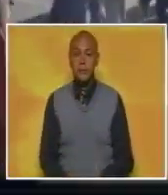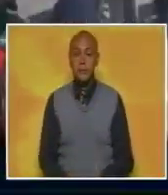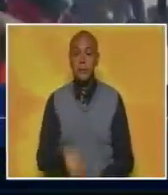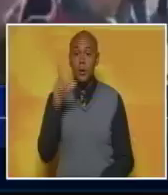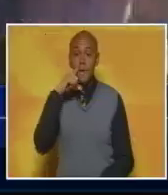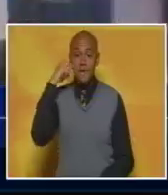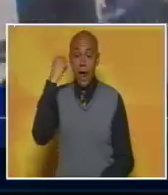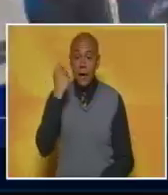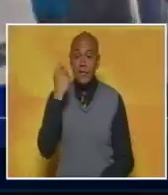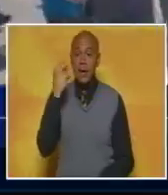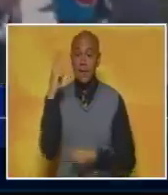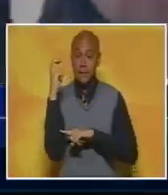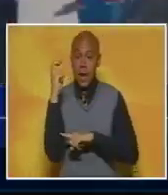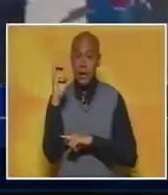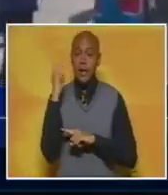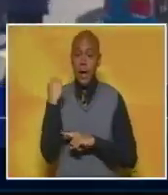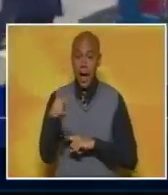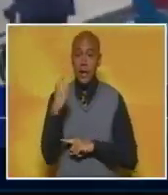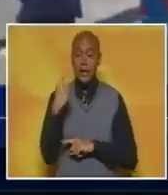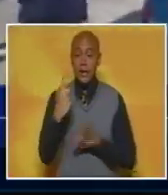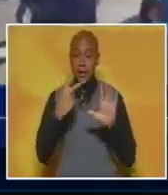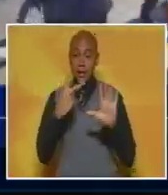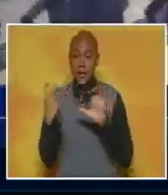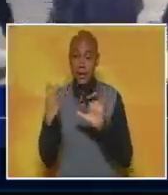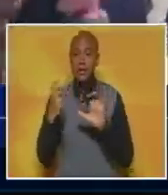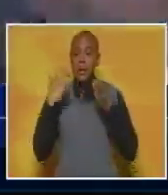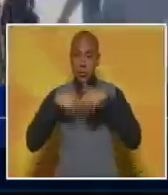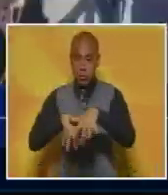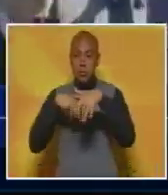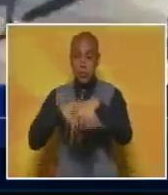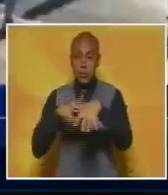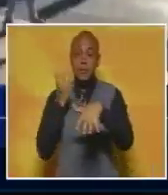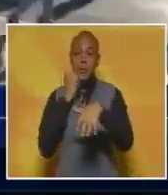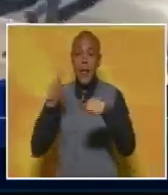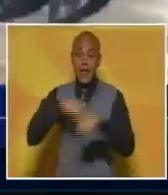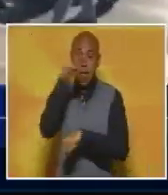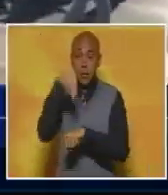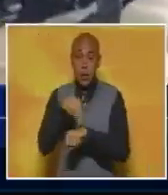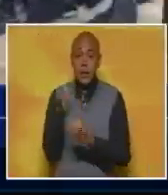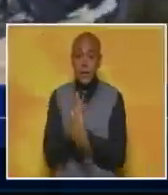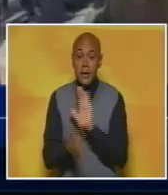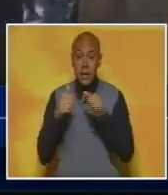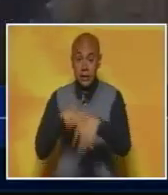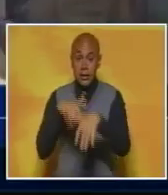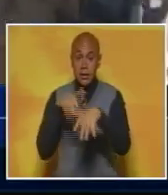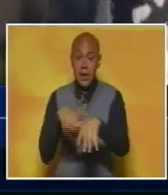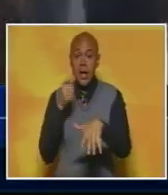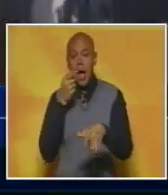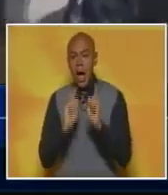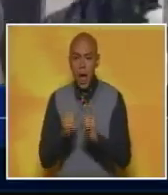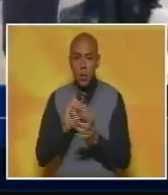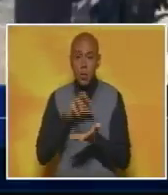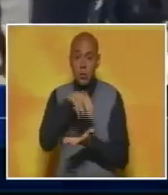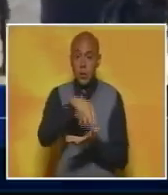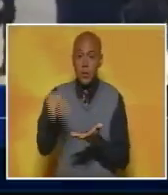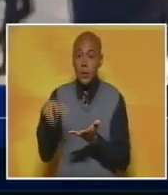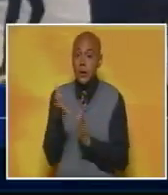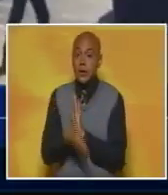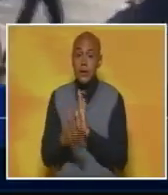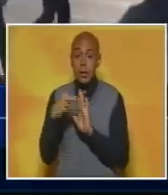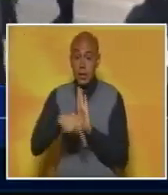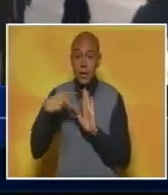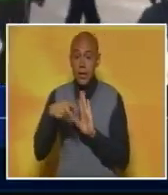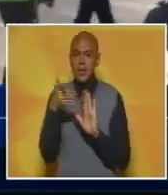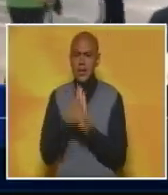En Francia, este viernes se realiza la 7ª jornada de manifestaciones nacionales con huelgas de impacto limitado en los transportes contra